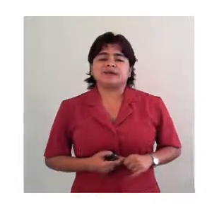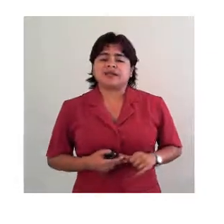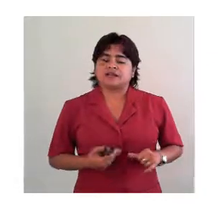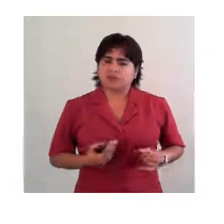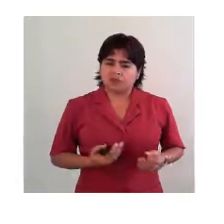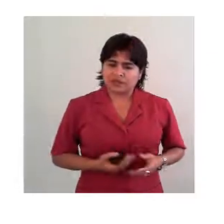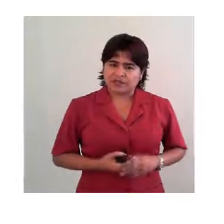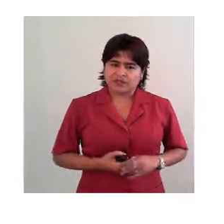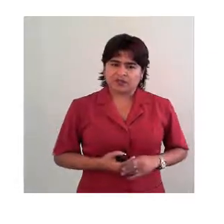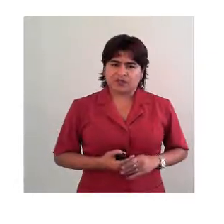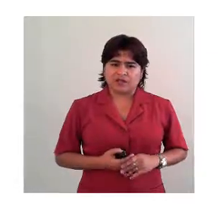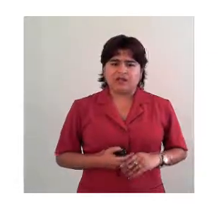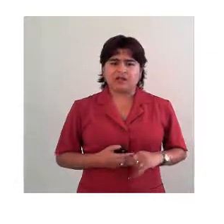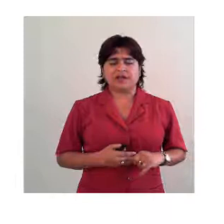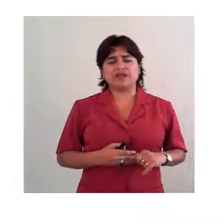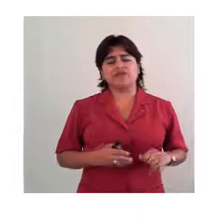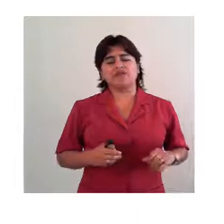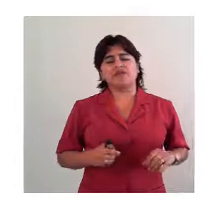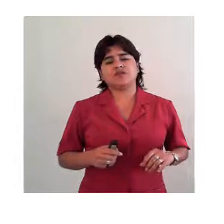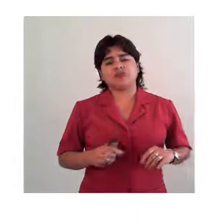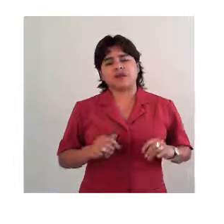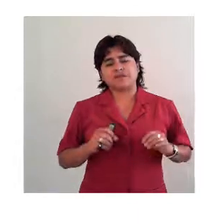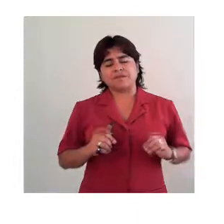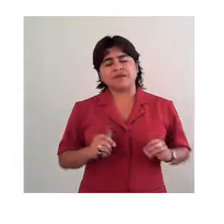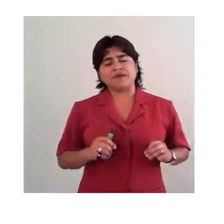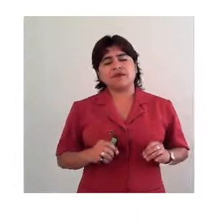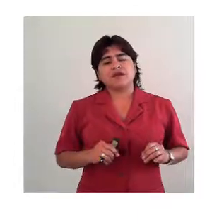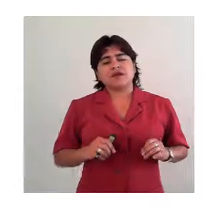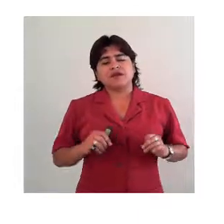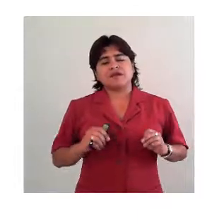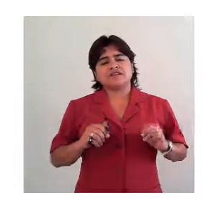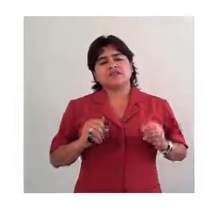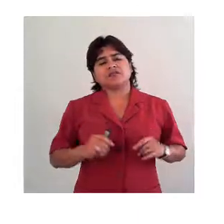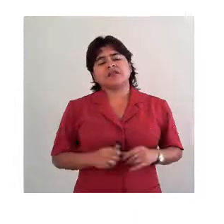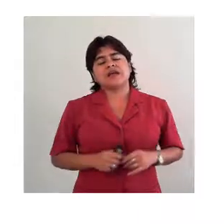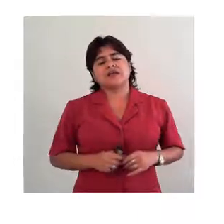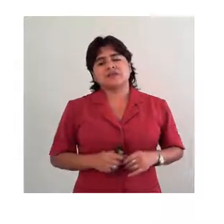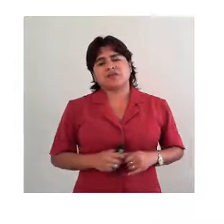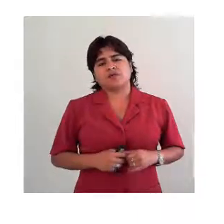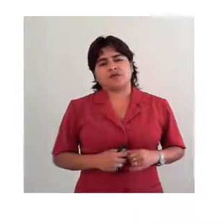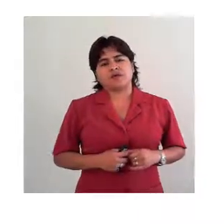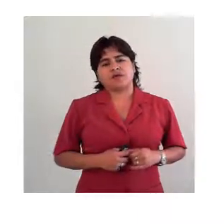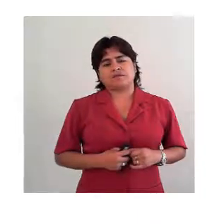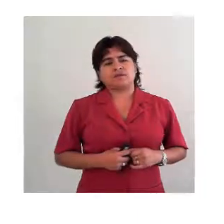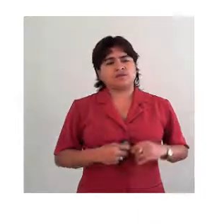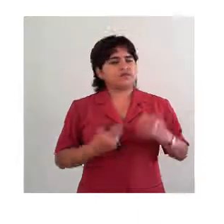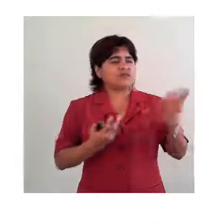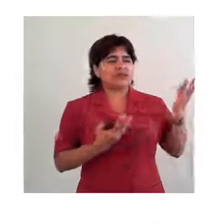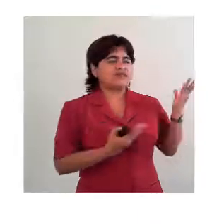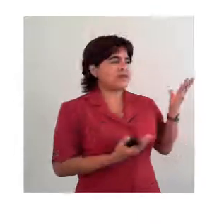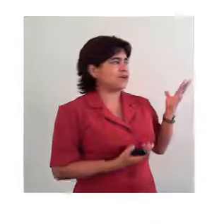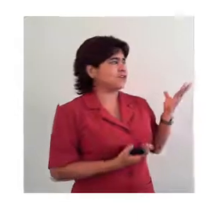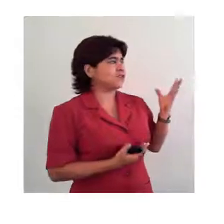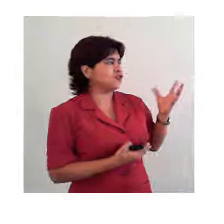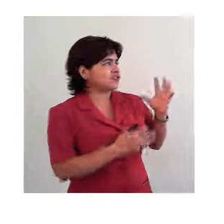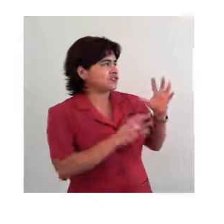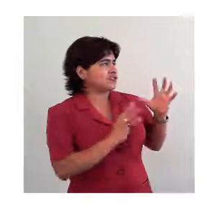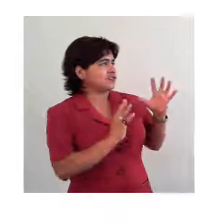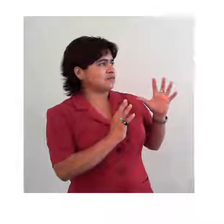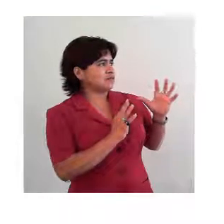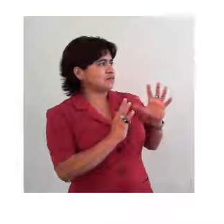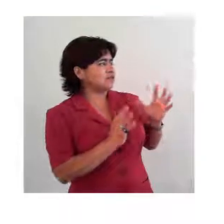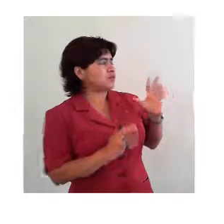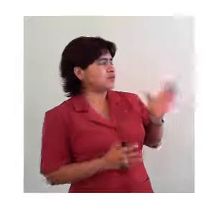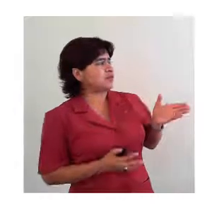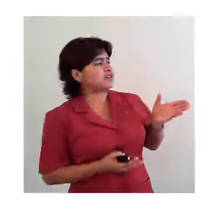paz y la seguridad nacional. Esto también es importante porque las imágenes nos